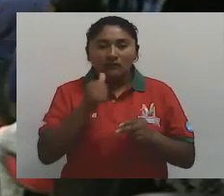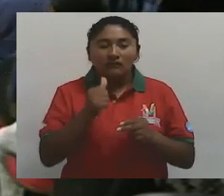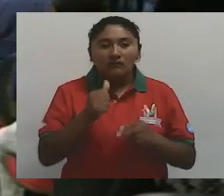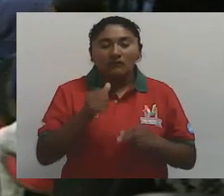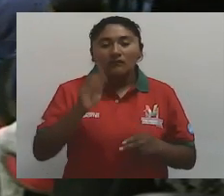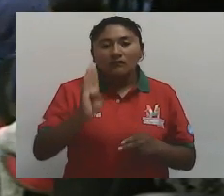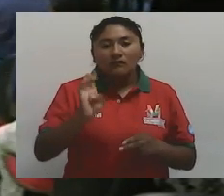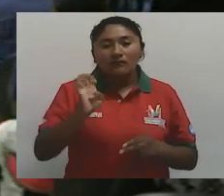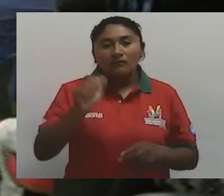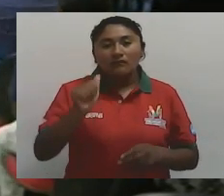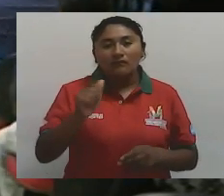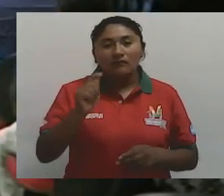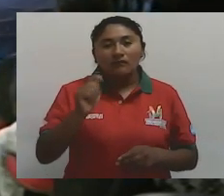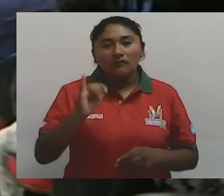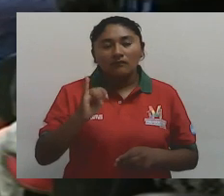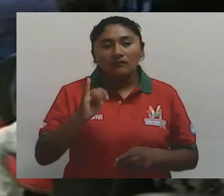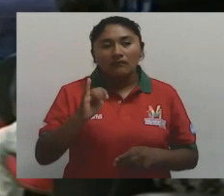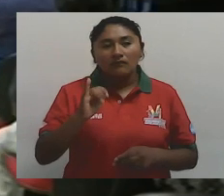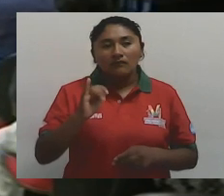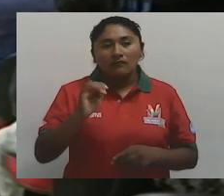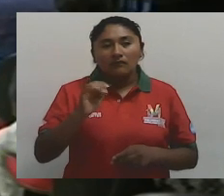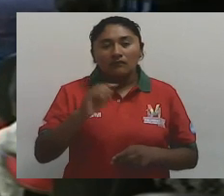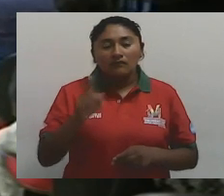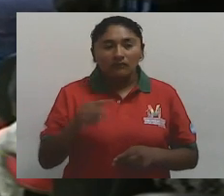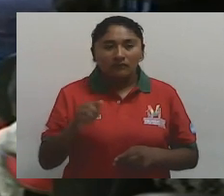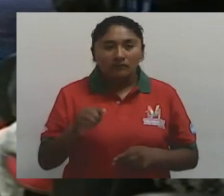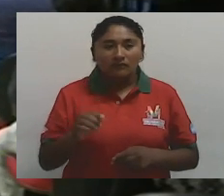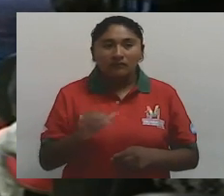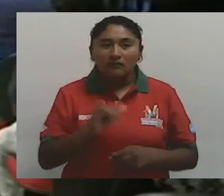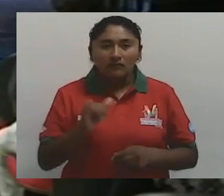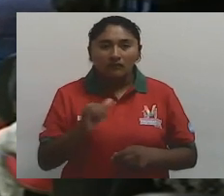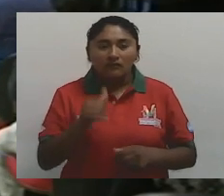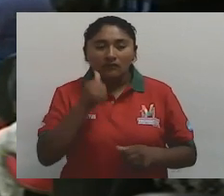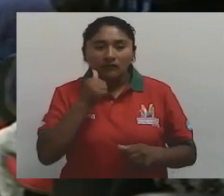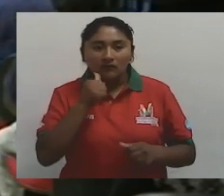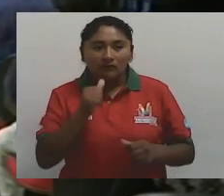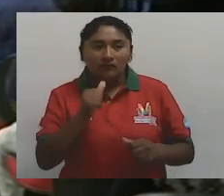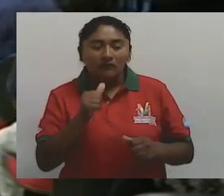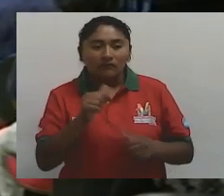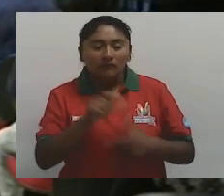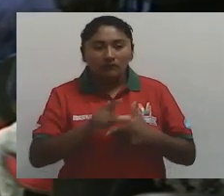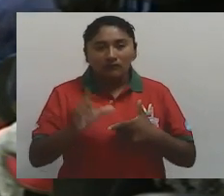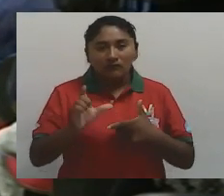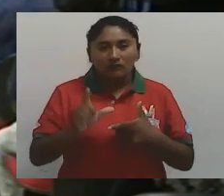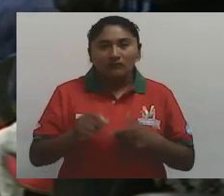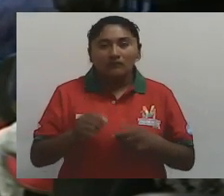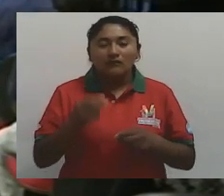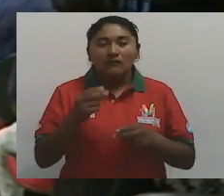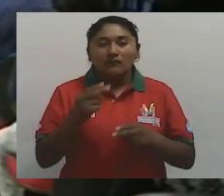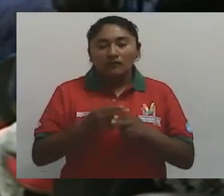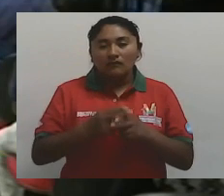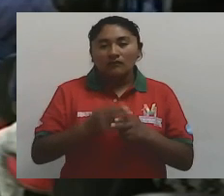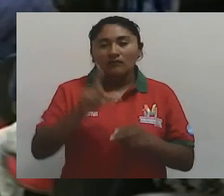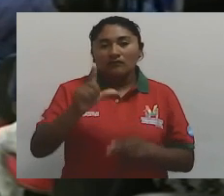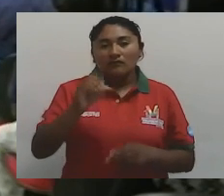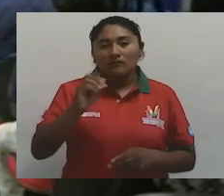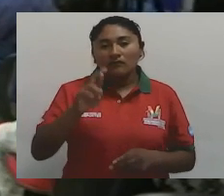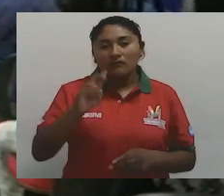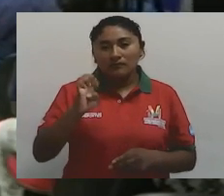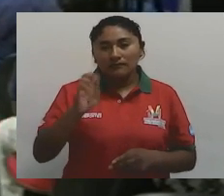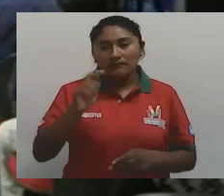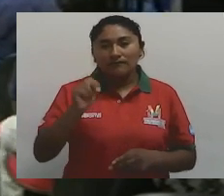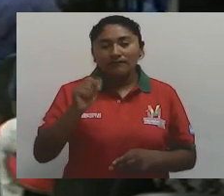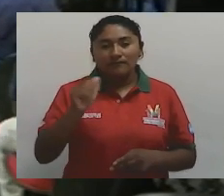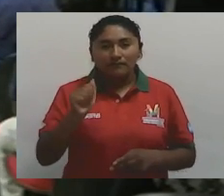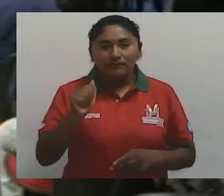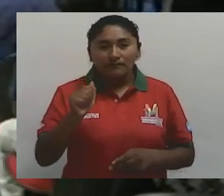la licenciada Lorena Zelaya Murillo, representante del Viceministerio de formación